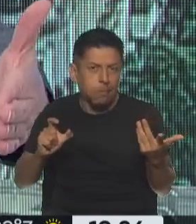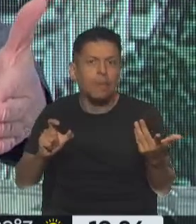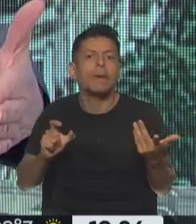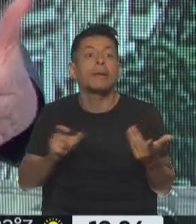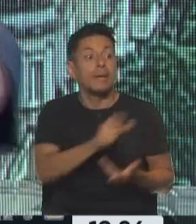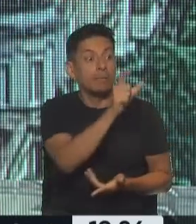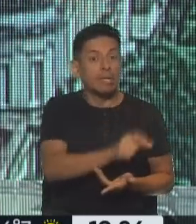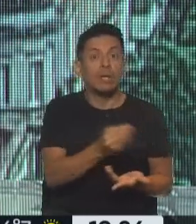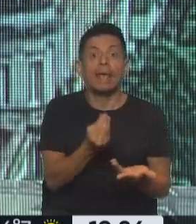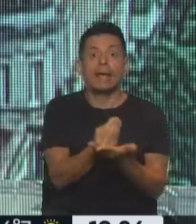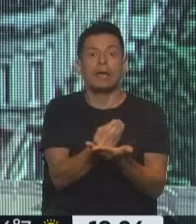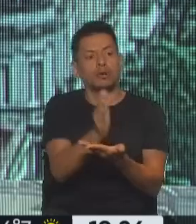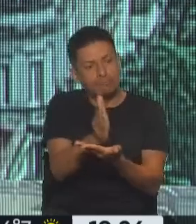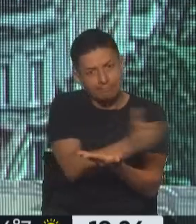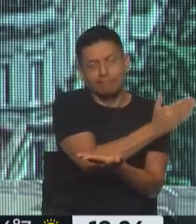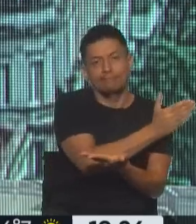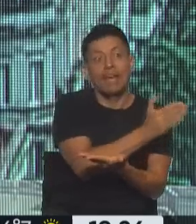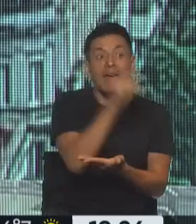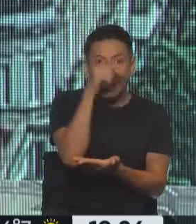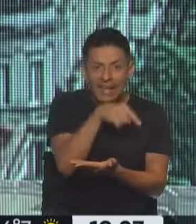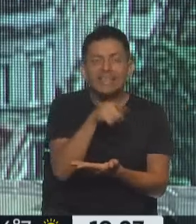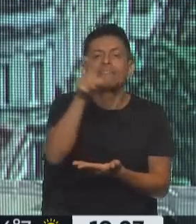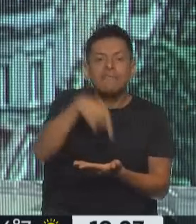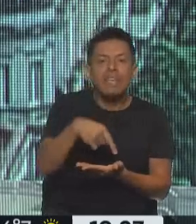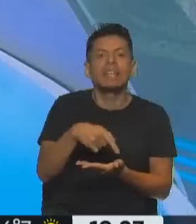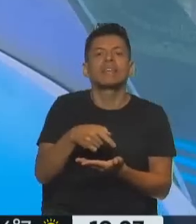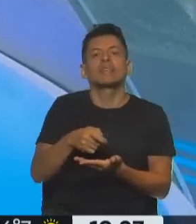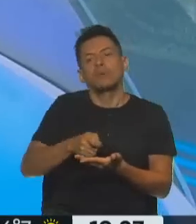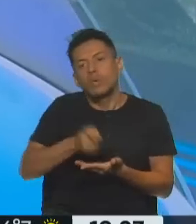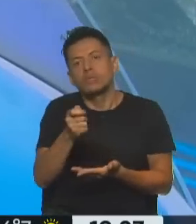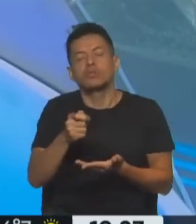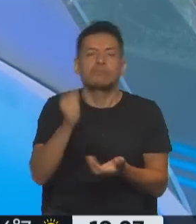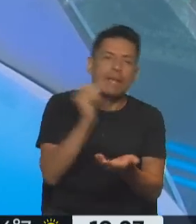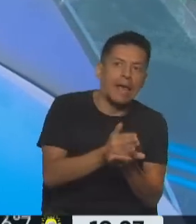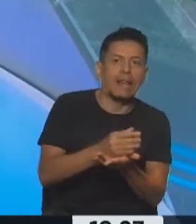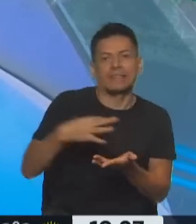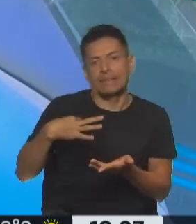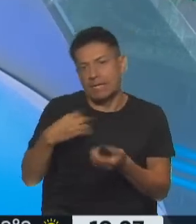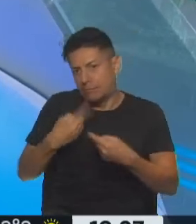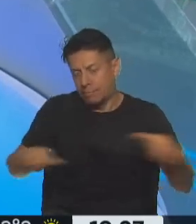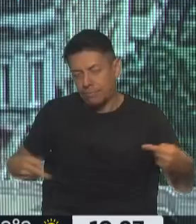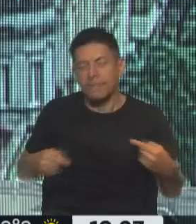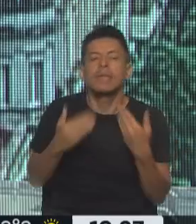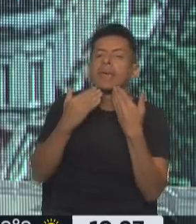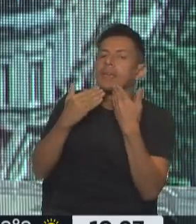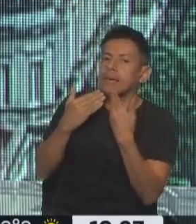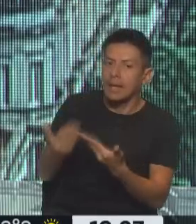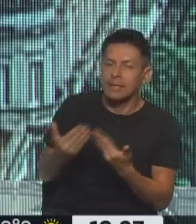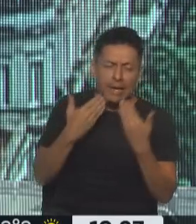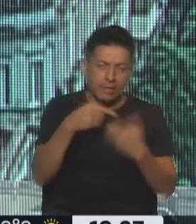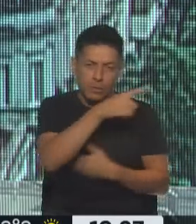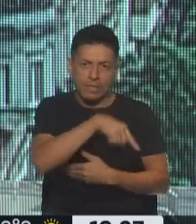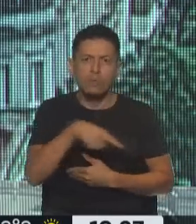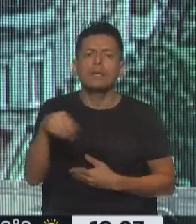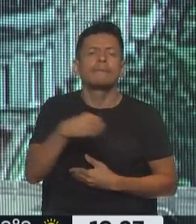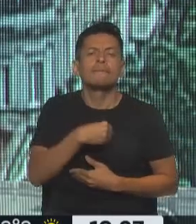la persona del cargo y ahí empiezan las acciones civiles o penales. Perfecto. Diputado, gracias. No, gracias a ustedes. Vamos a... ¿Hincha de quién